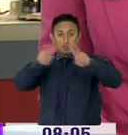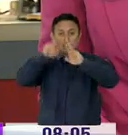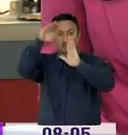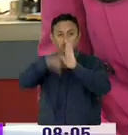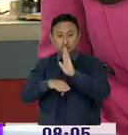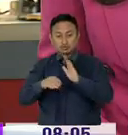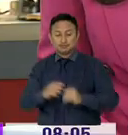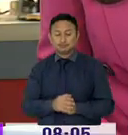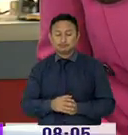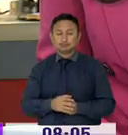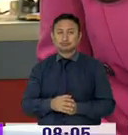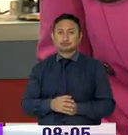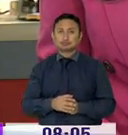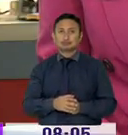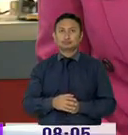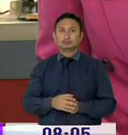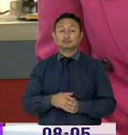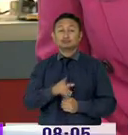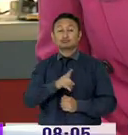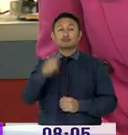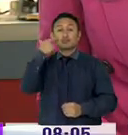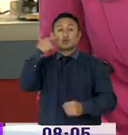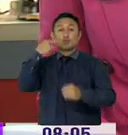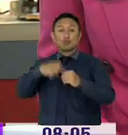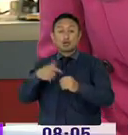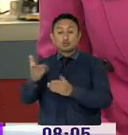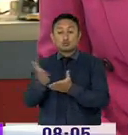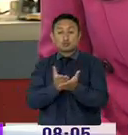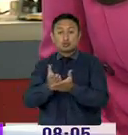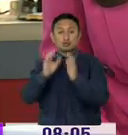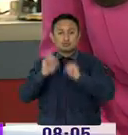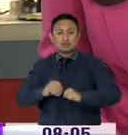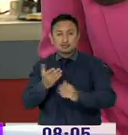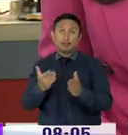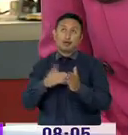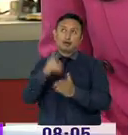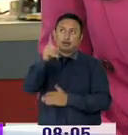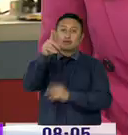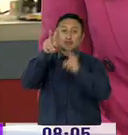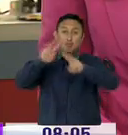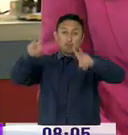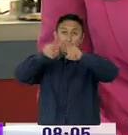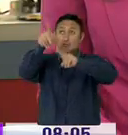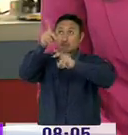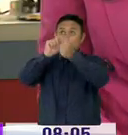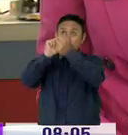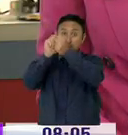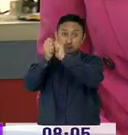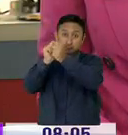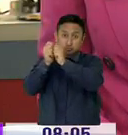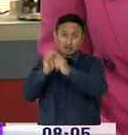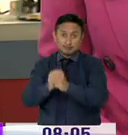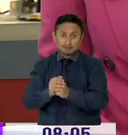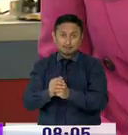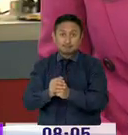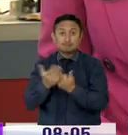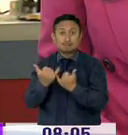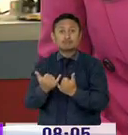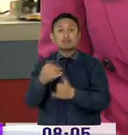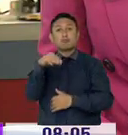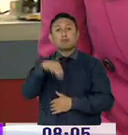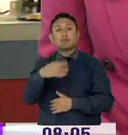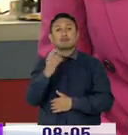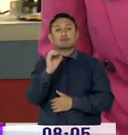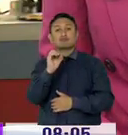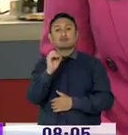del decreto 883 las estaciones de servicio deberán modificar nuevamente los precios de estos combustibles a partir de las 0 horas